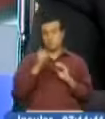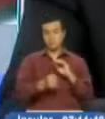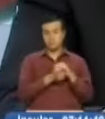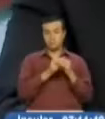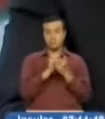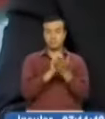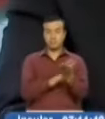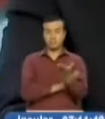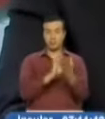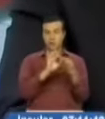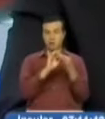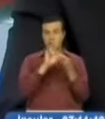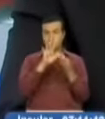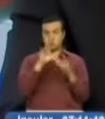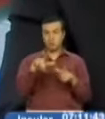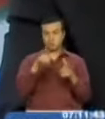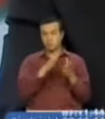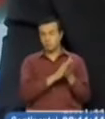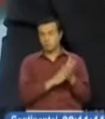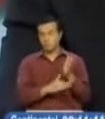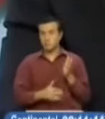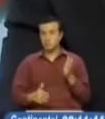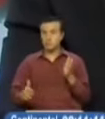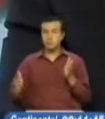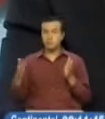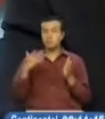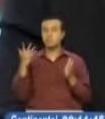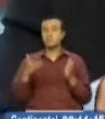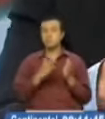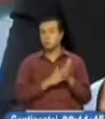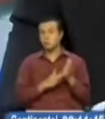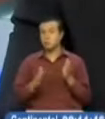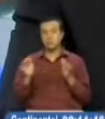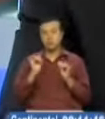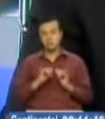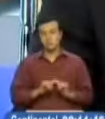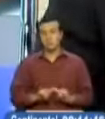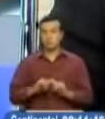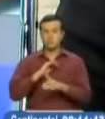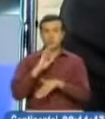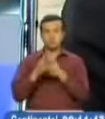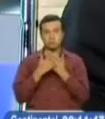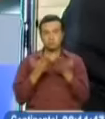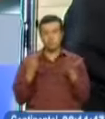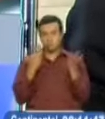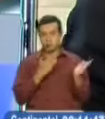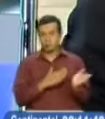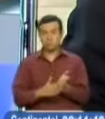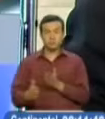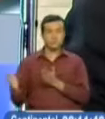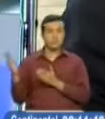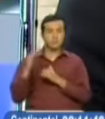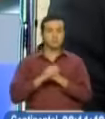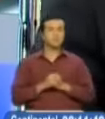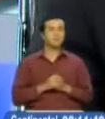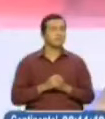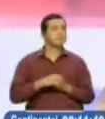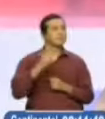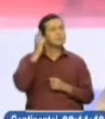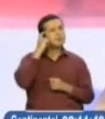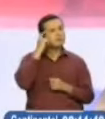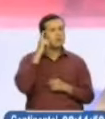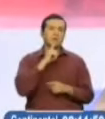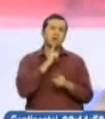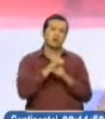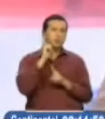proyecto Alianza País con Lenín Moreno van a consolidar todo aquello que tú dices? Uno podría decir que